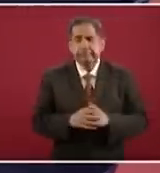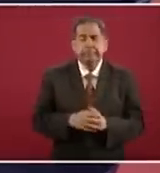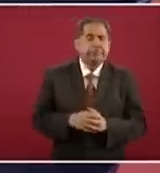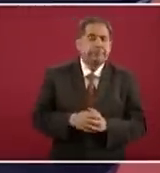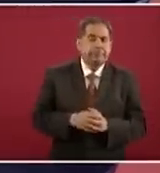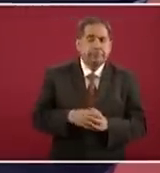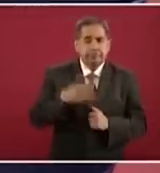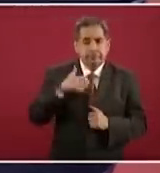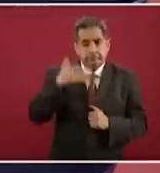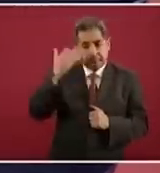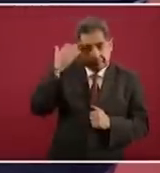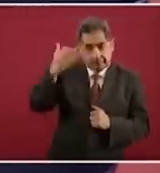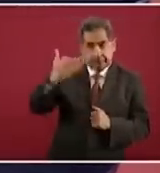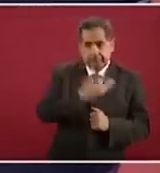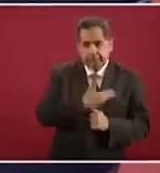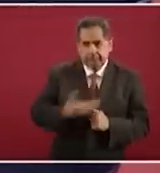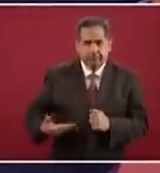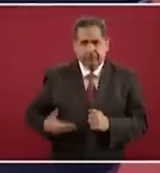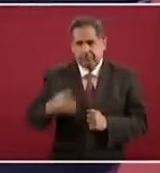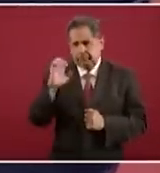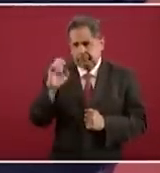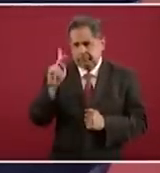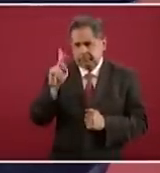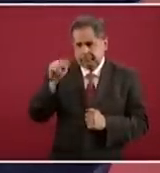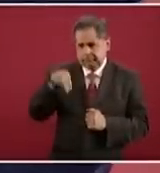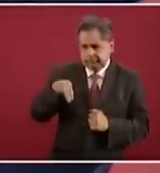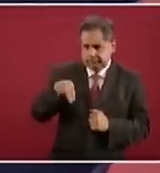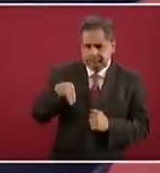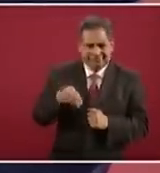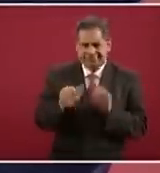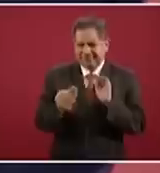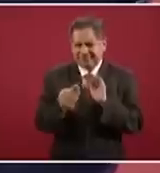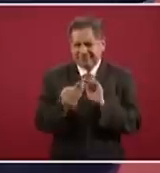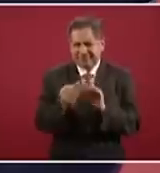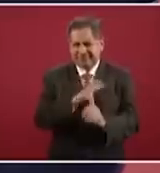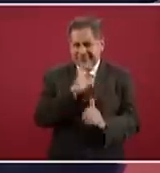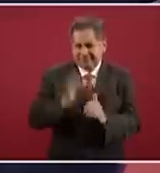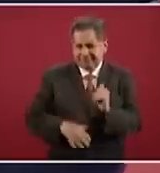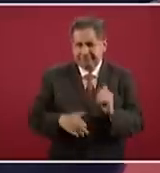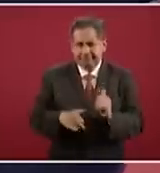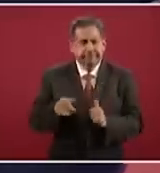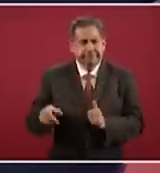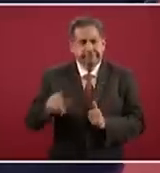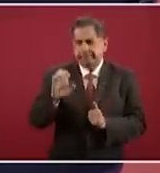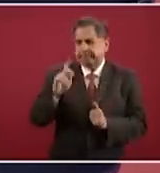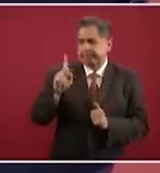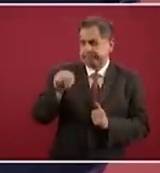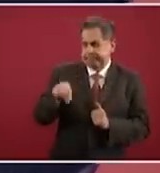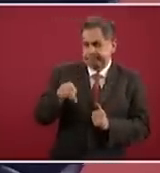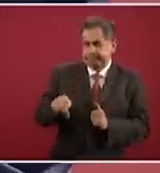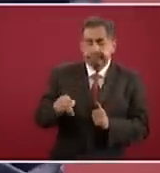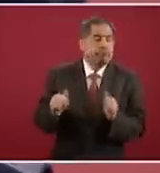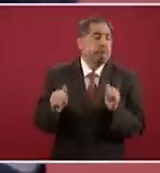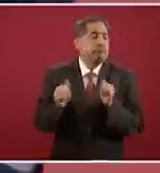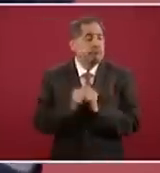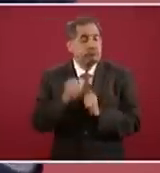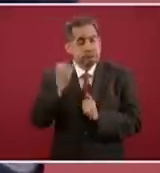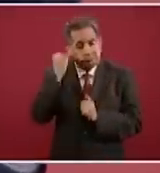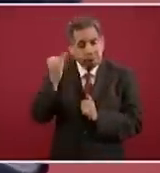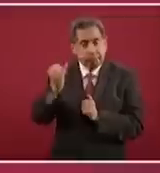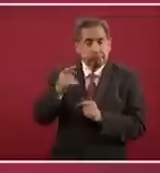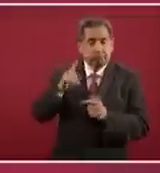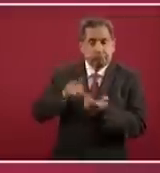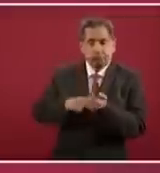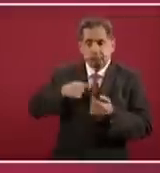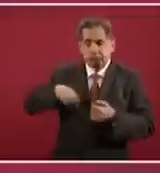durante el gobierno del presidente Peña, a finales del gobierno del presidente Peña, pero con